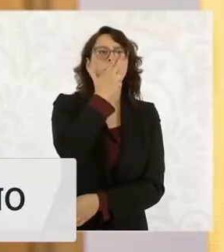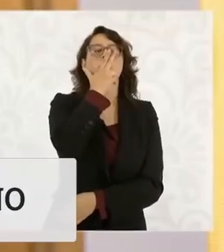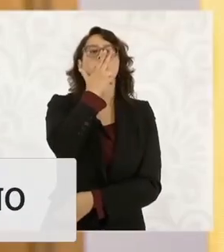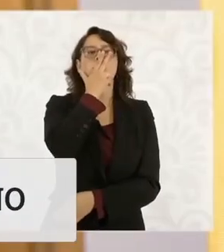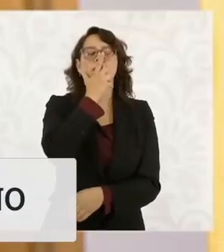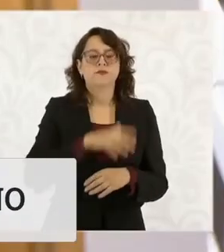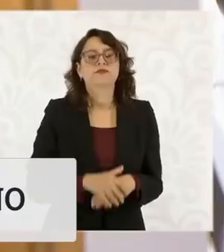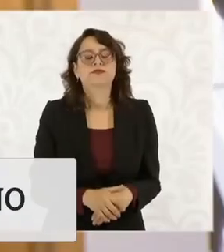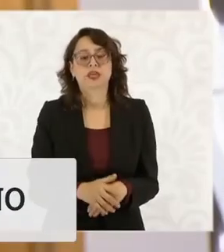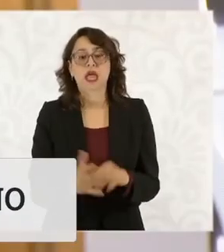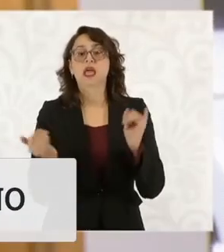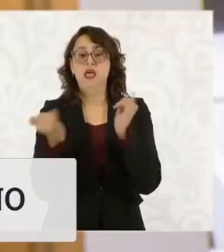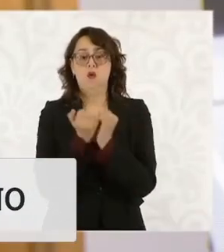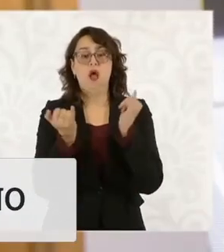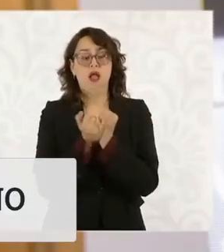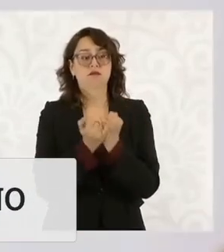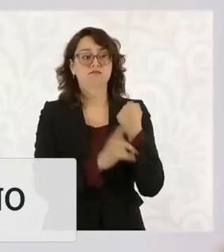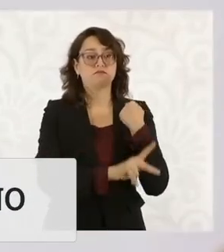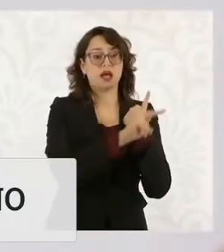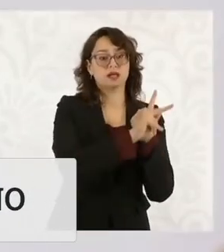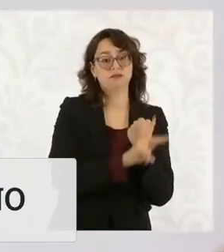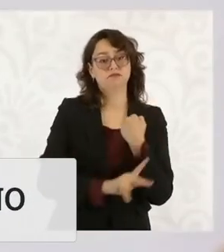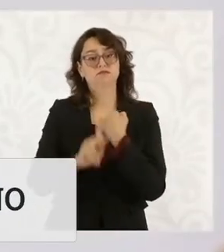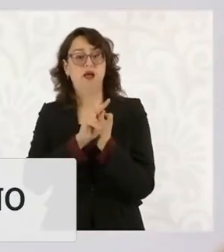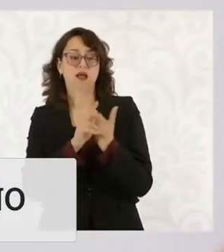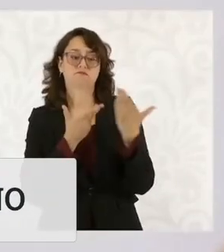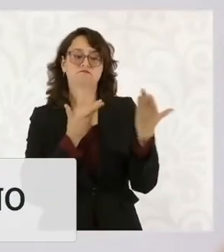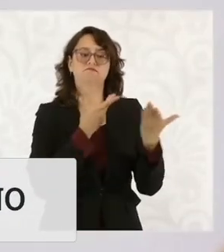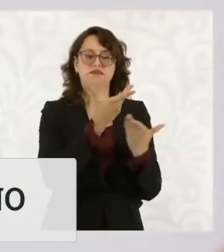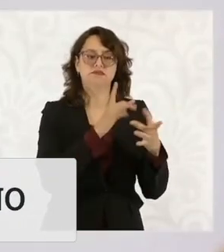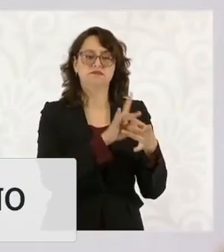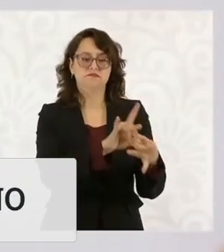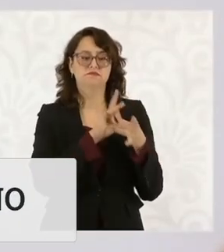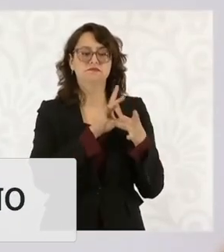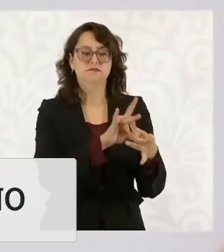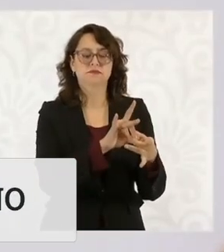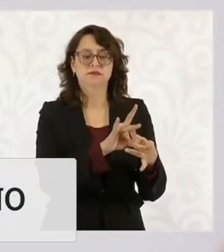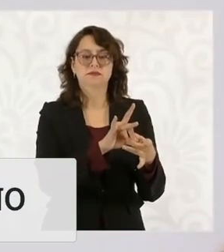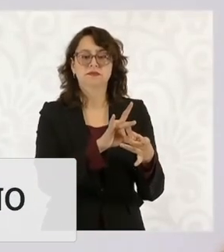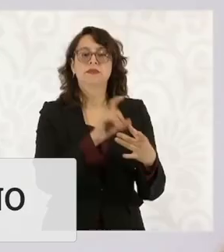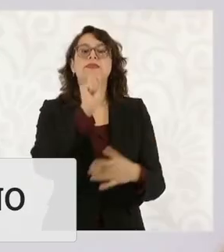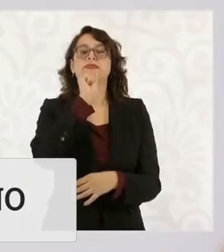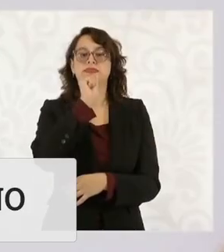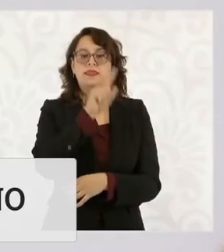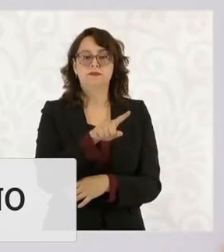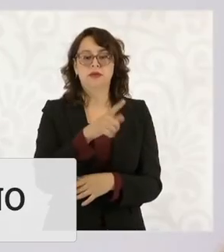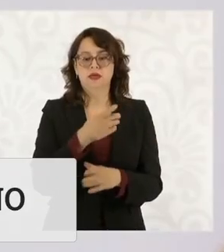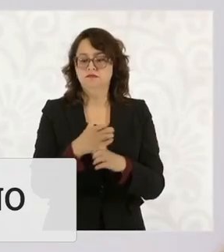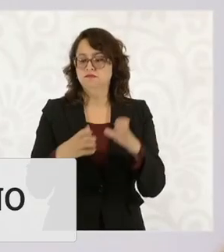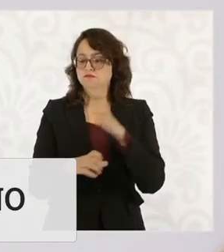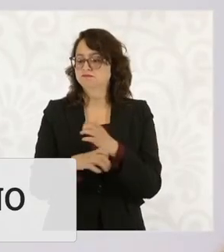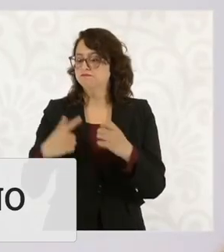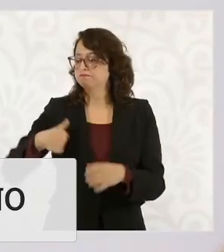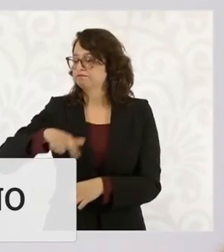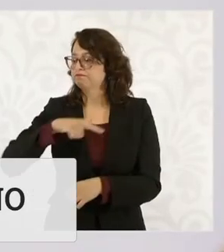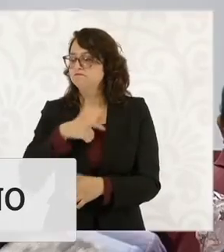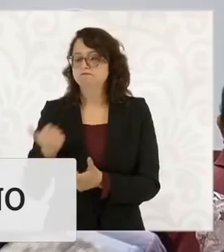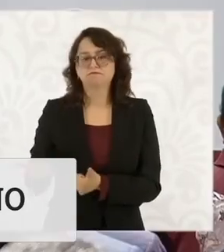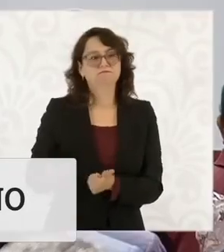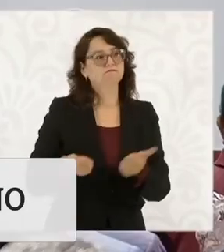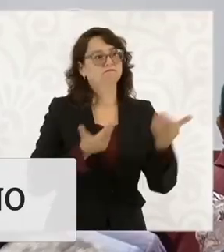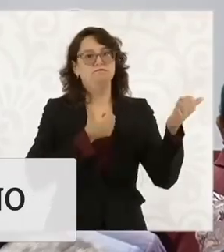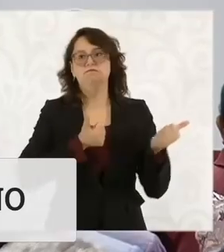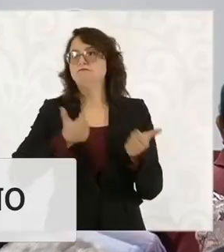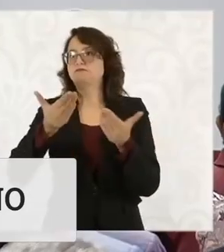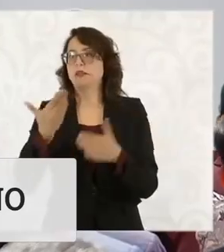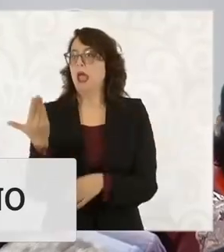También fortalecemos la cooperación bilateral y la diversificación de nuestras exportaciones. Hace unos